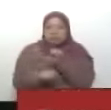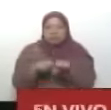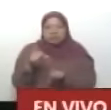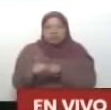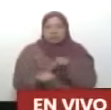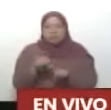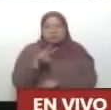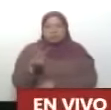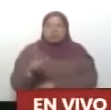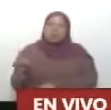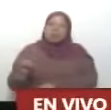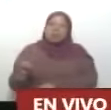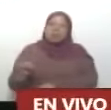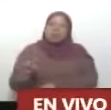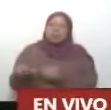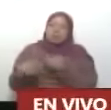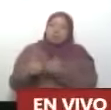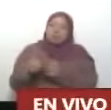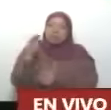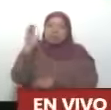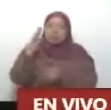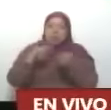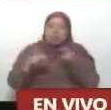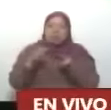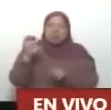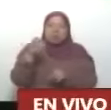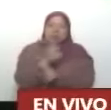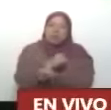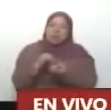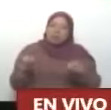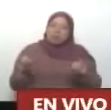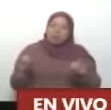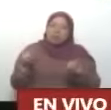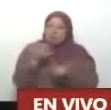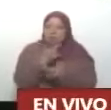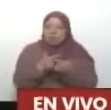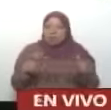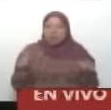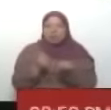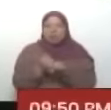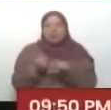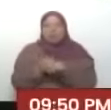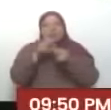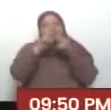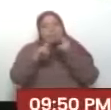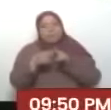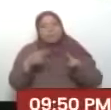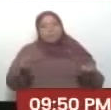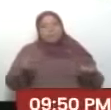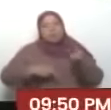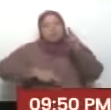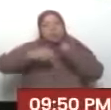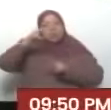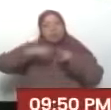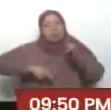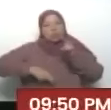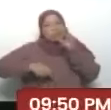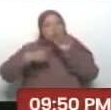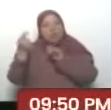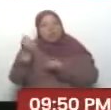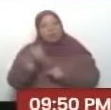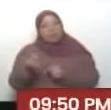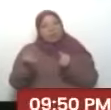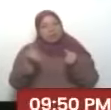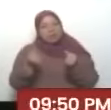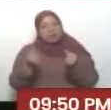XXI por venir, para que la patria tenga independencia, soberanía, paz, para construir la prosperidad